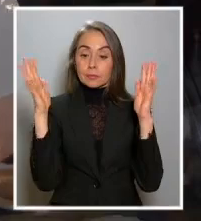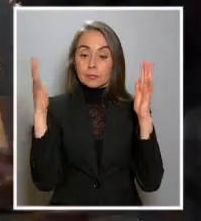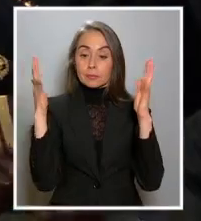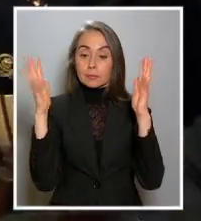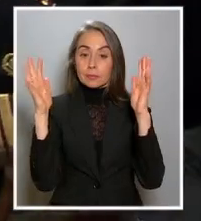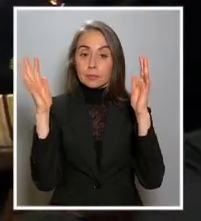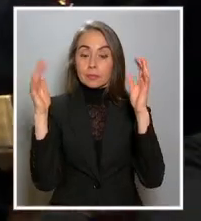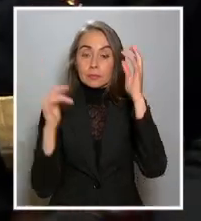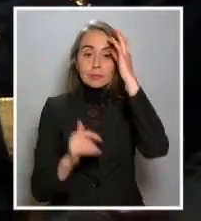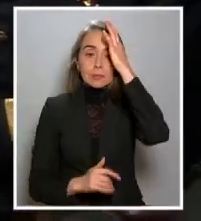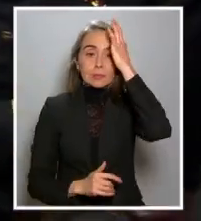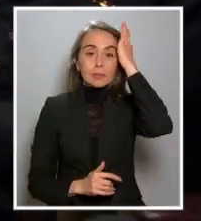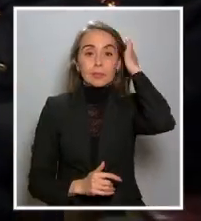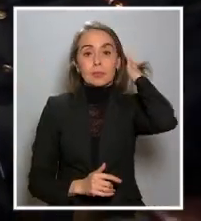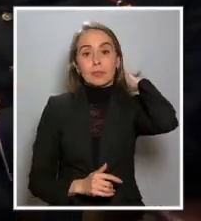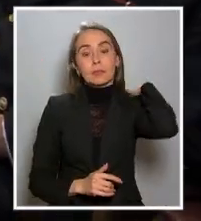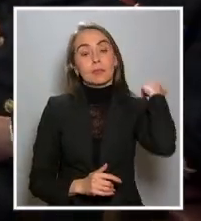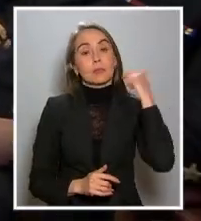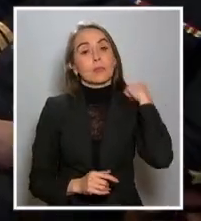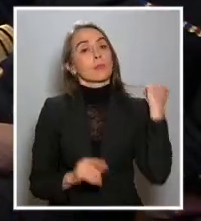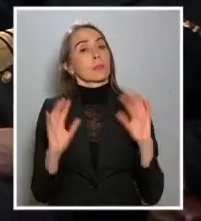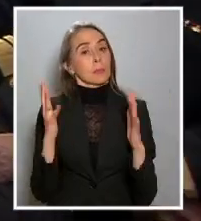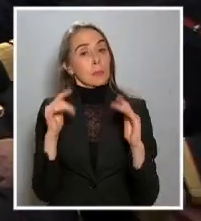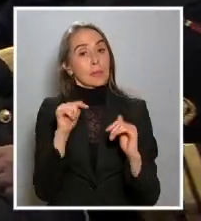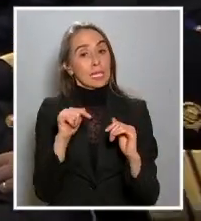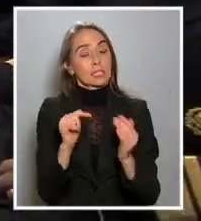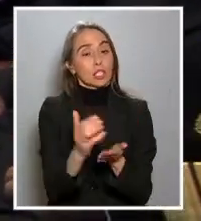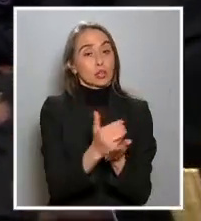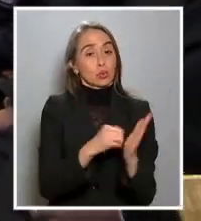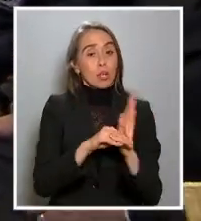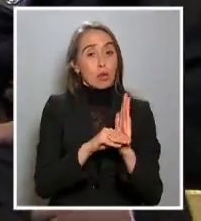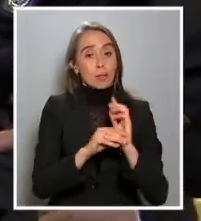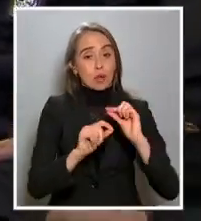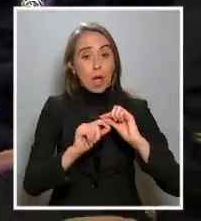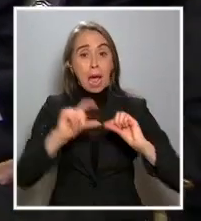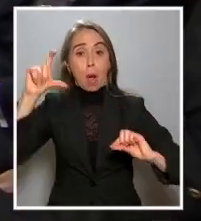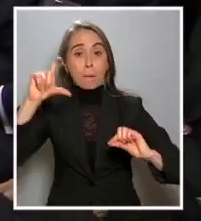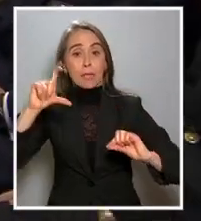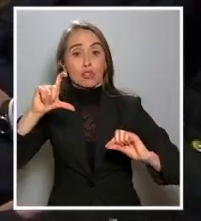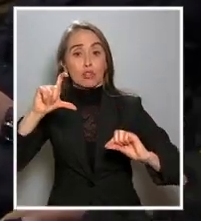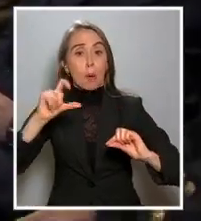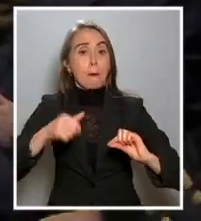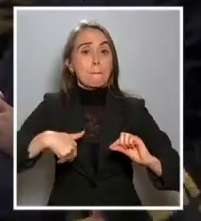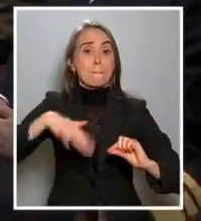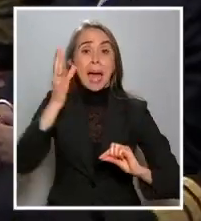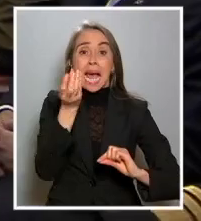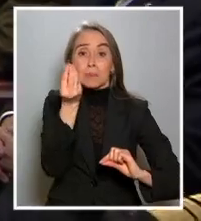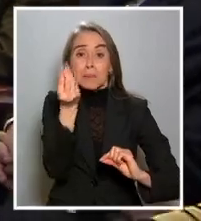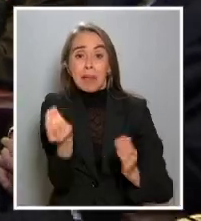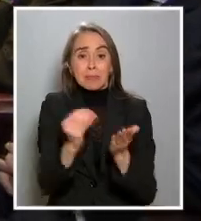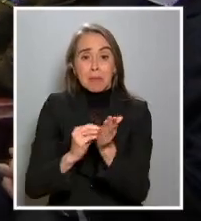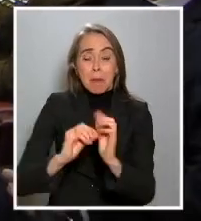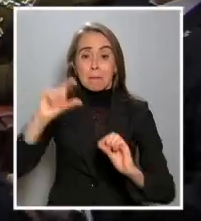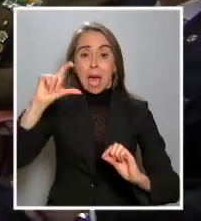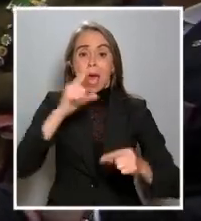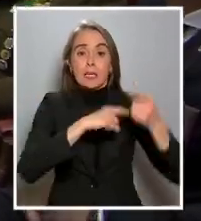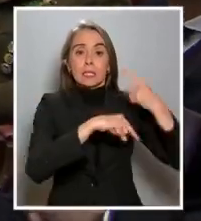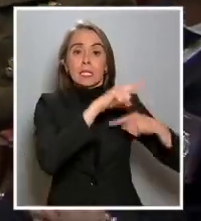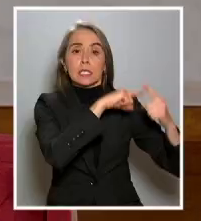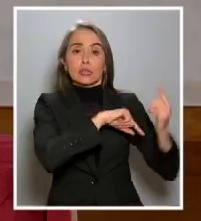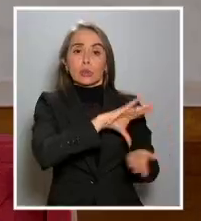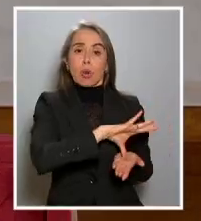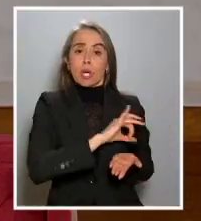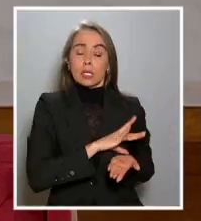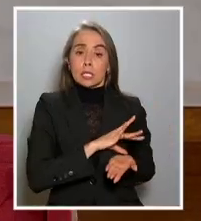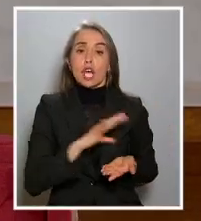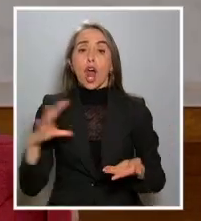Este es uno de los incrementos de sueldo mínimo más relevantes en la historia del país y lo